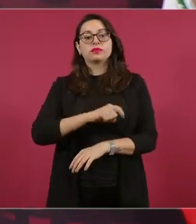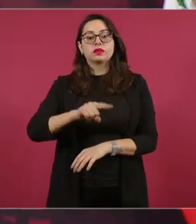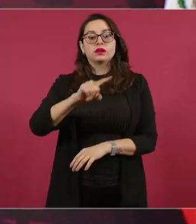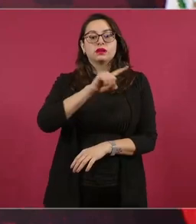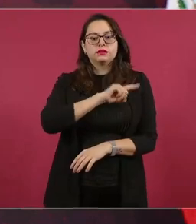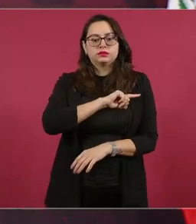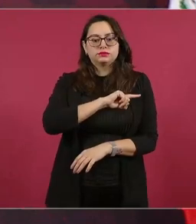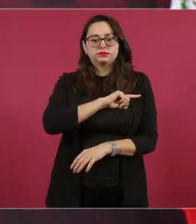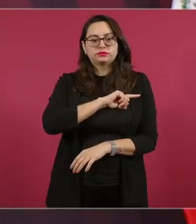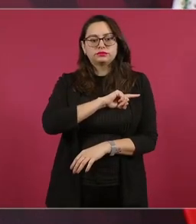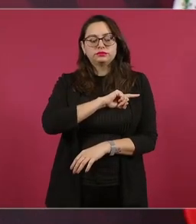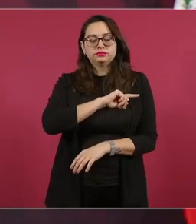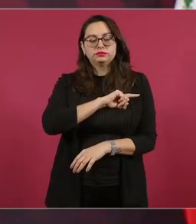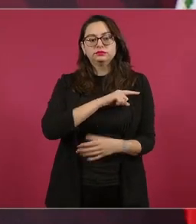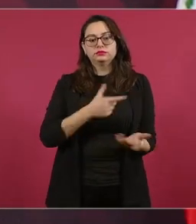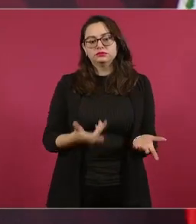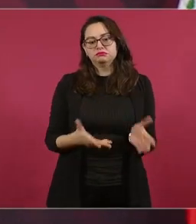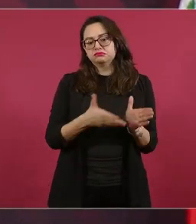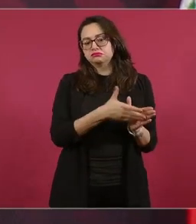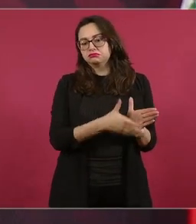este